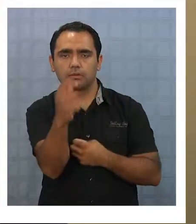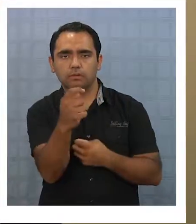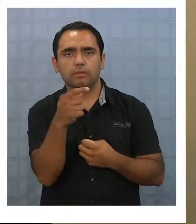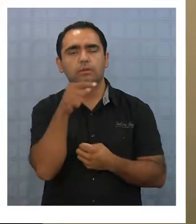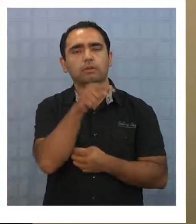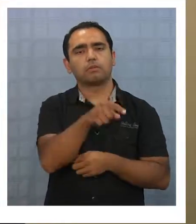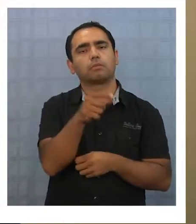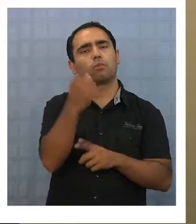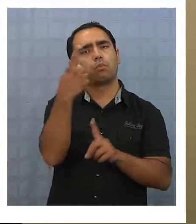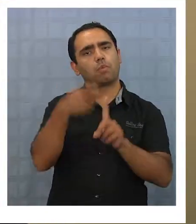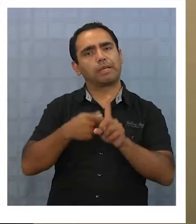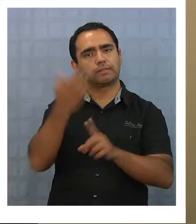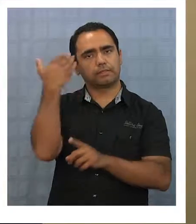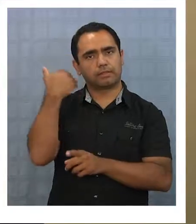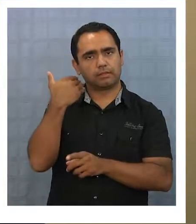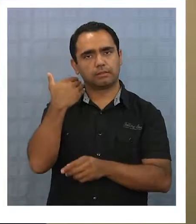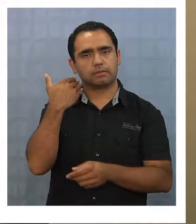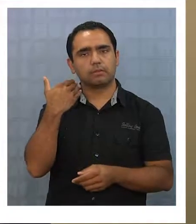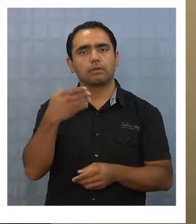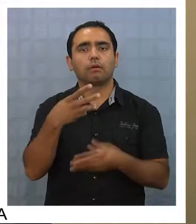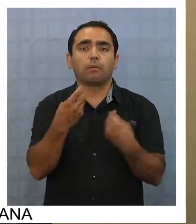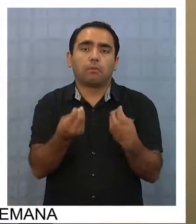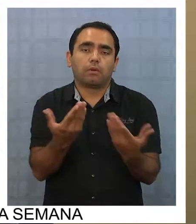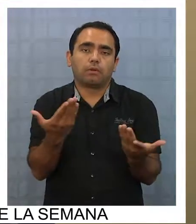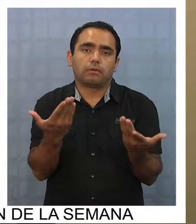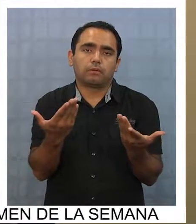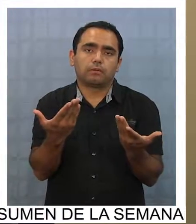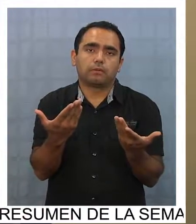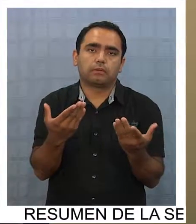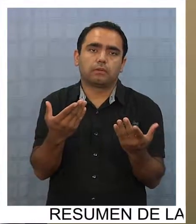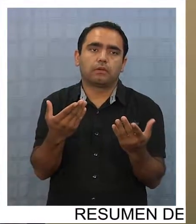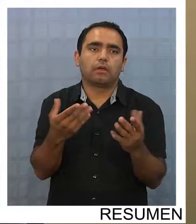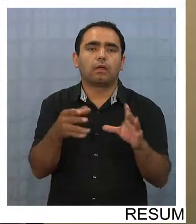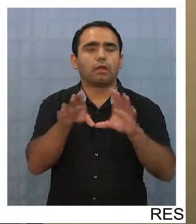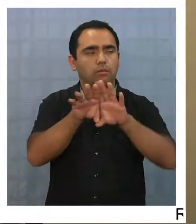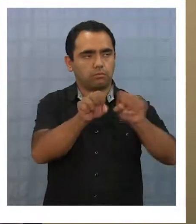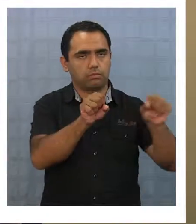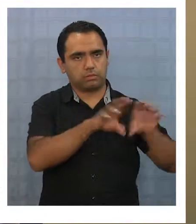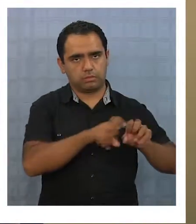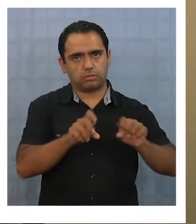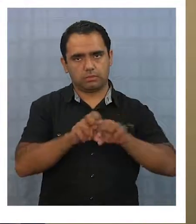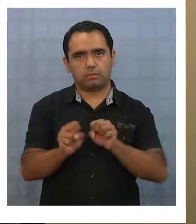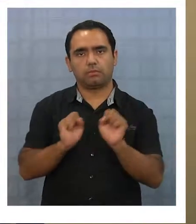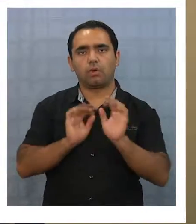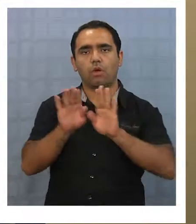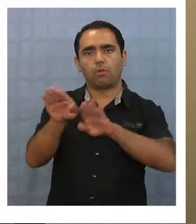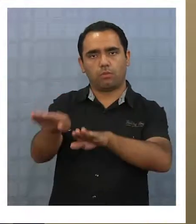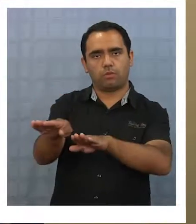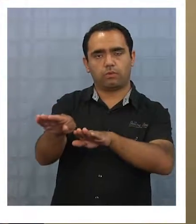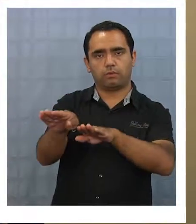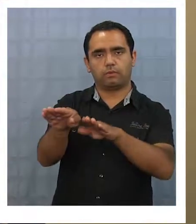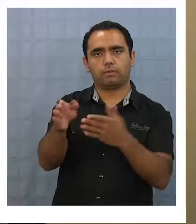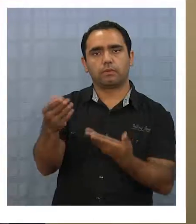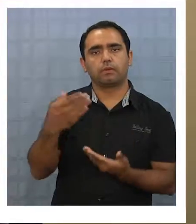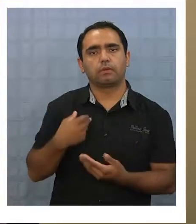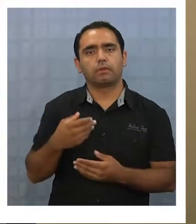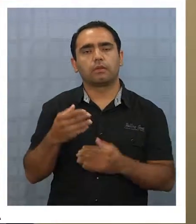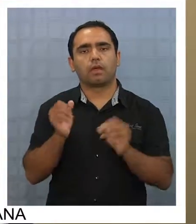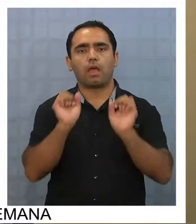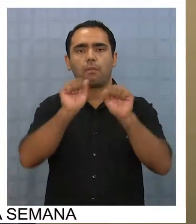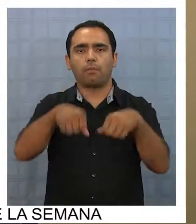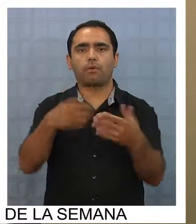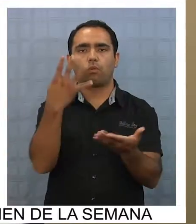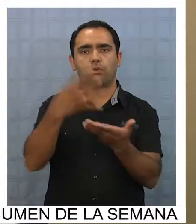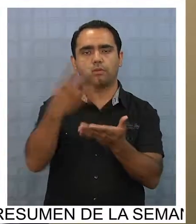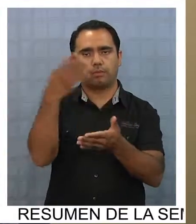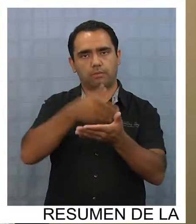hace casi un mes atrás y bueno, finalmente hubo apoyo de parte del Consejo Regional, se aprobaron